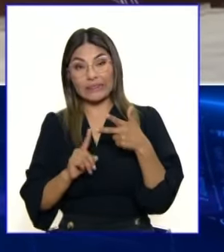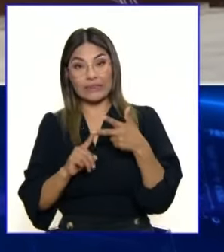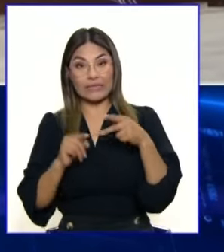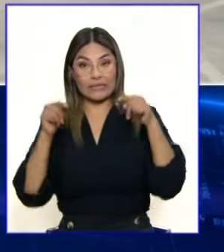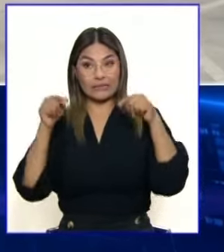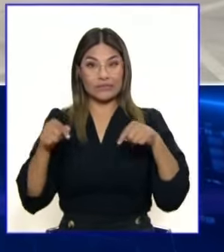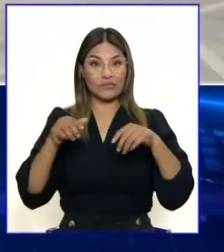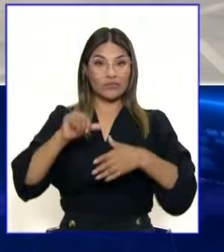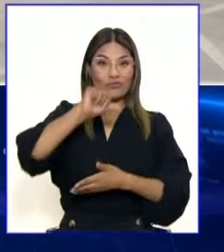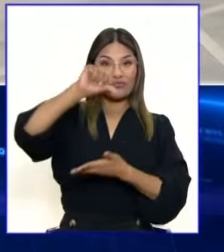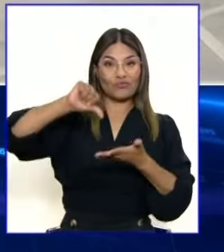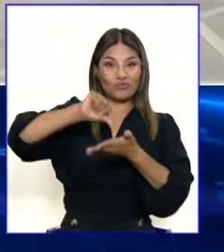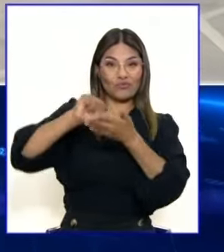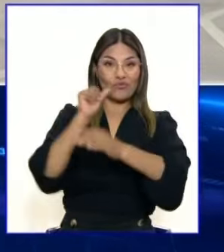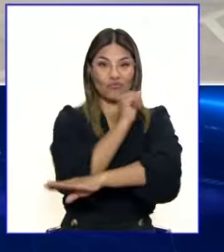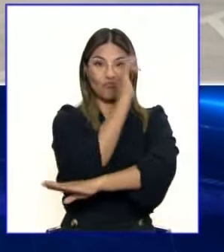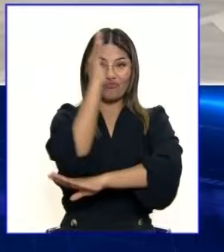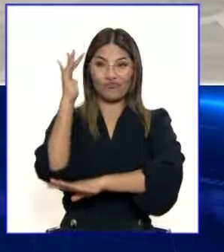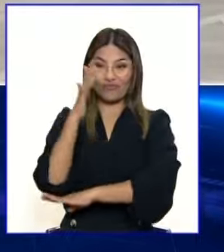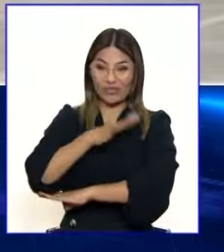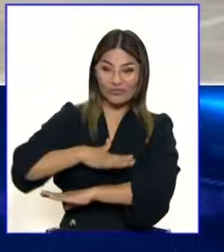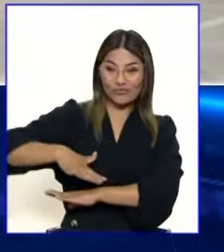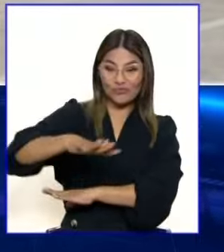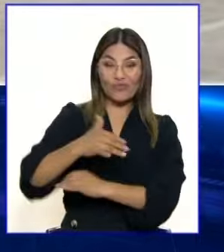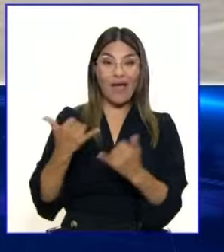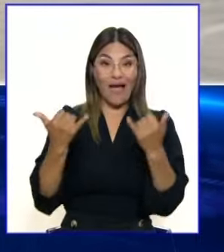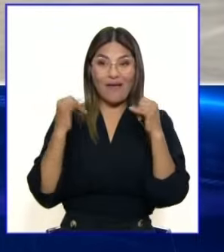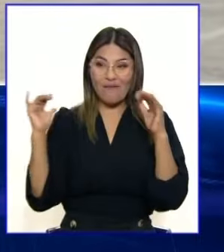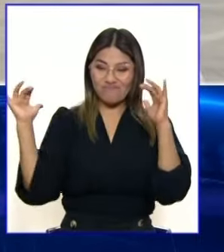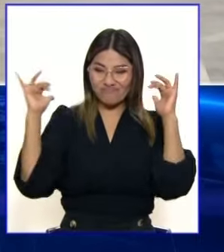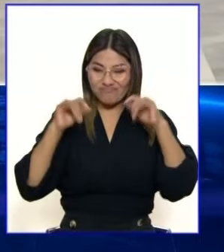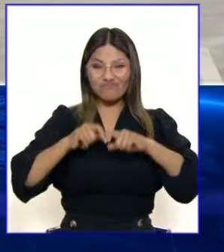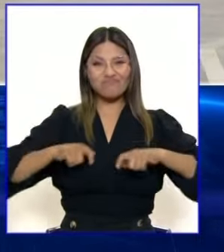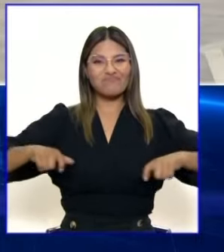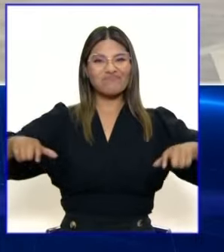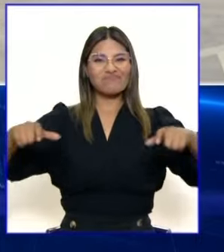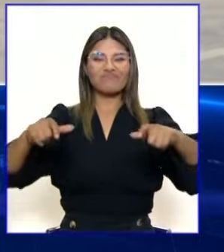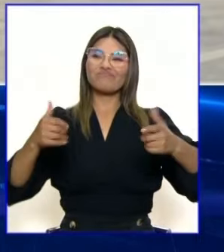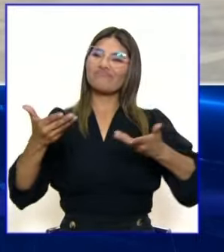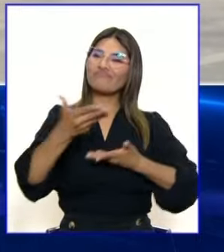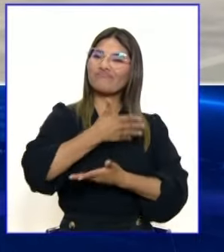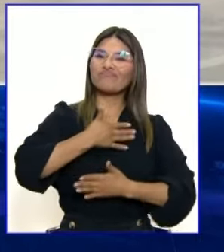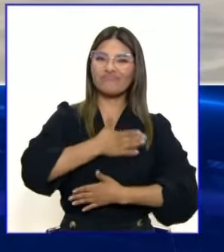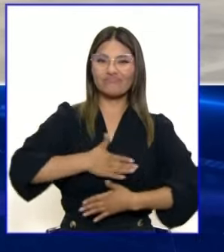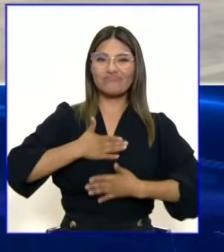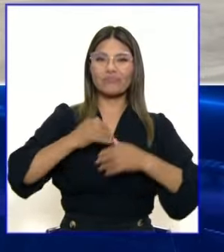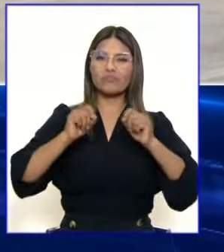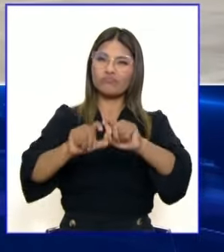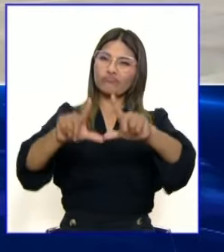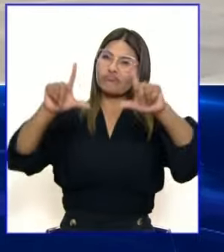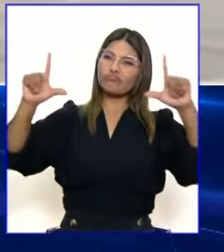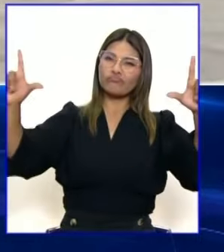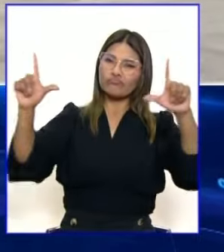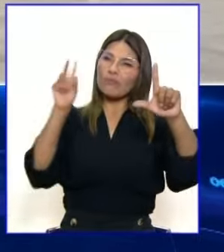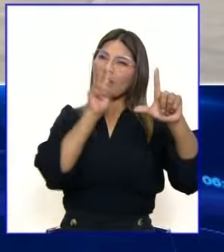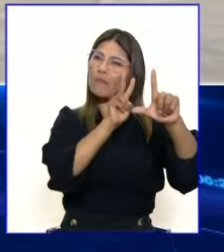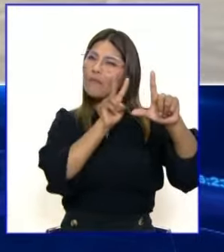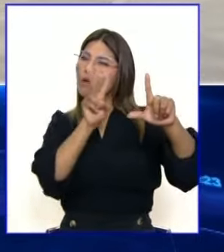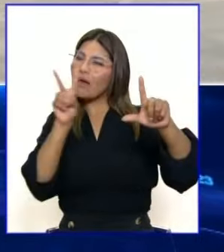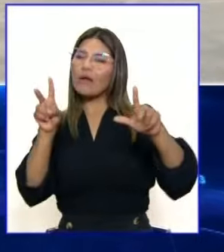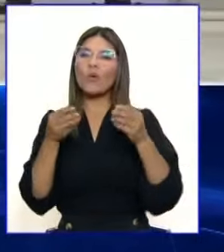la Plaza de Armas de Chancay, donde toda la población va a poder ser parte también, pues, de esta fiesta, de esta